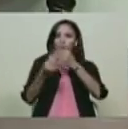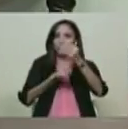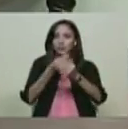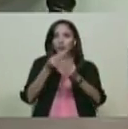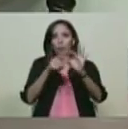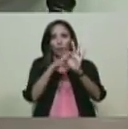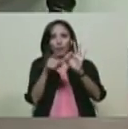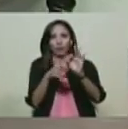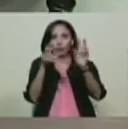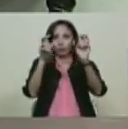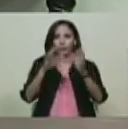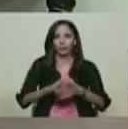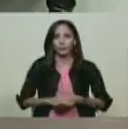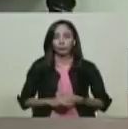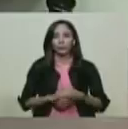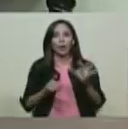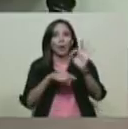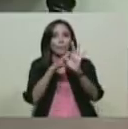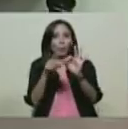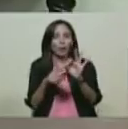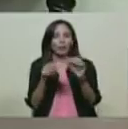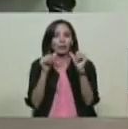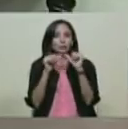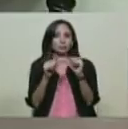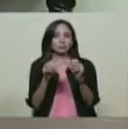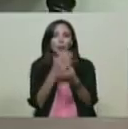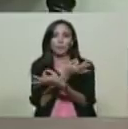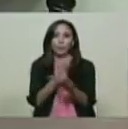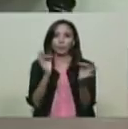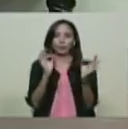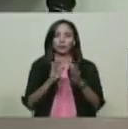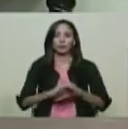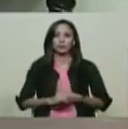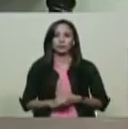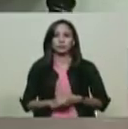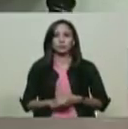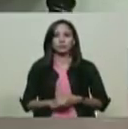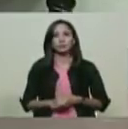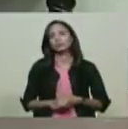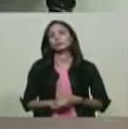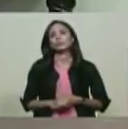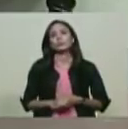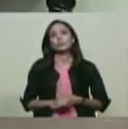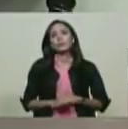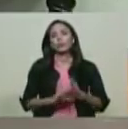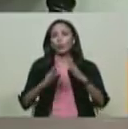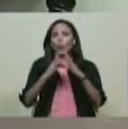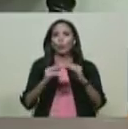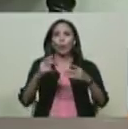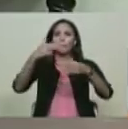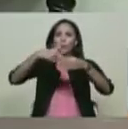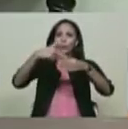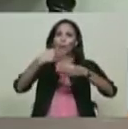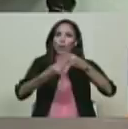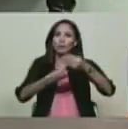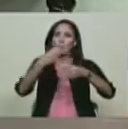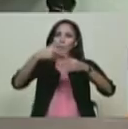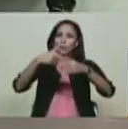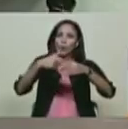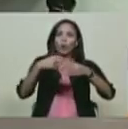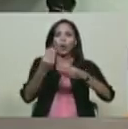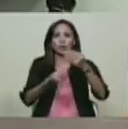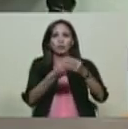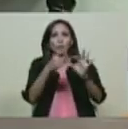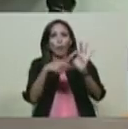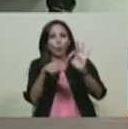Crear una moneda poderosa a partir de la monetización de la riqueza petrolera comprobada en